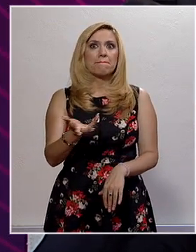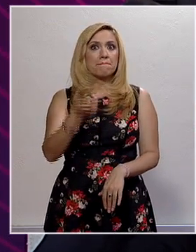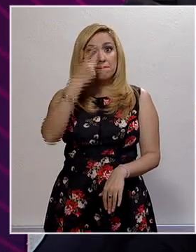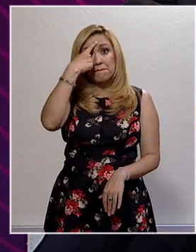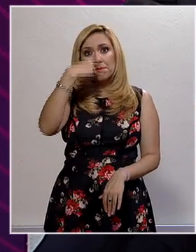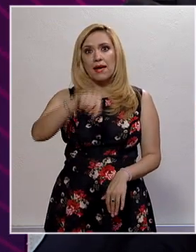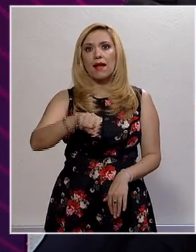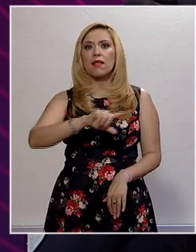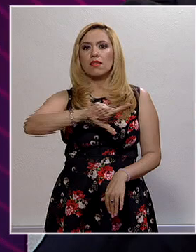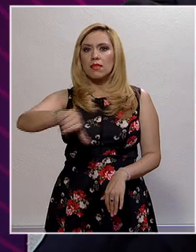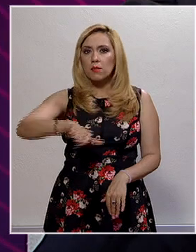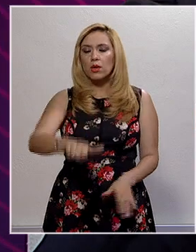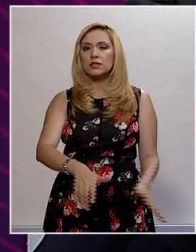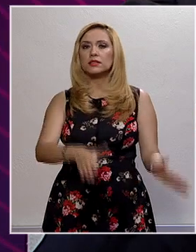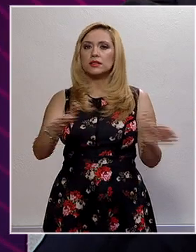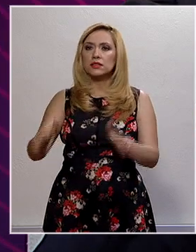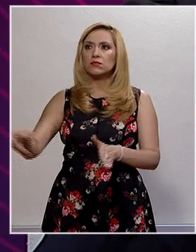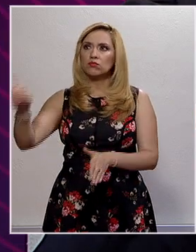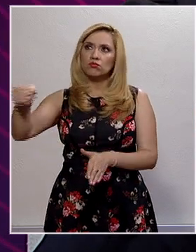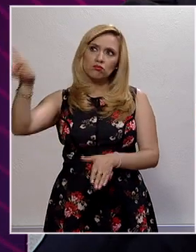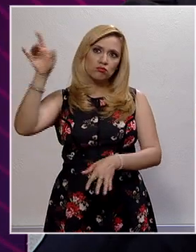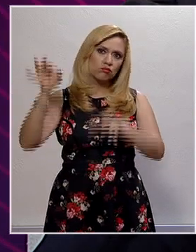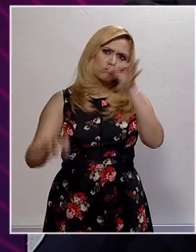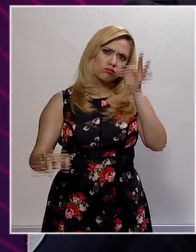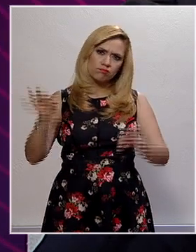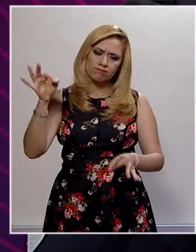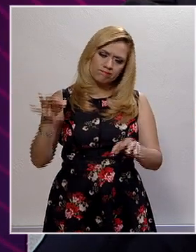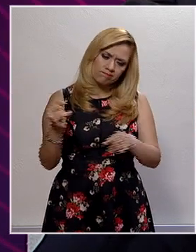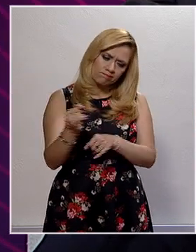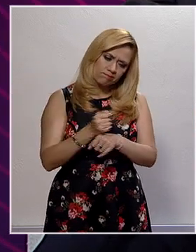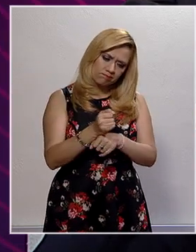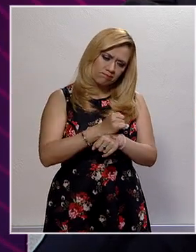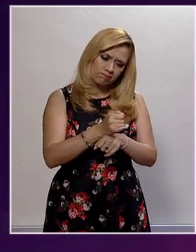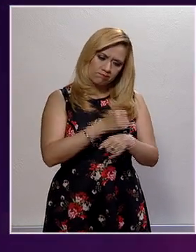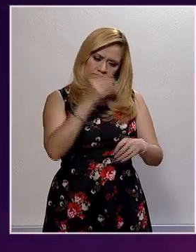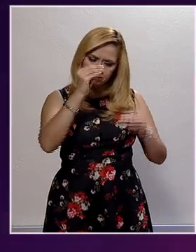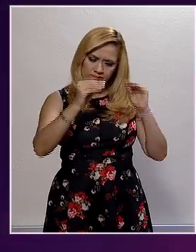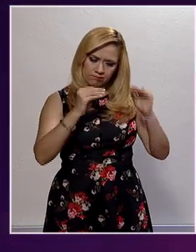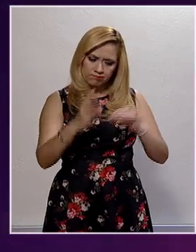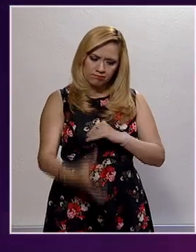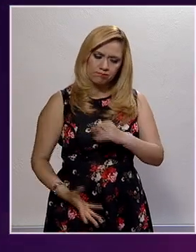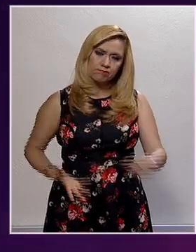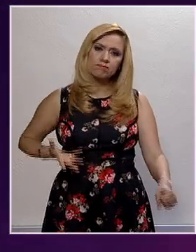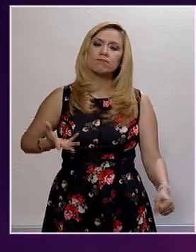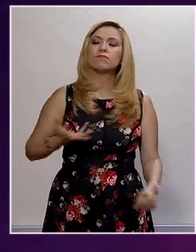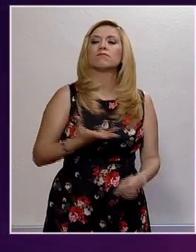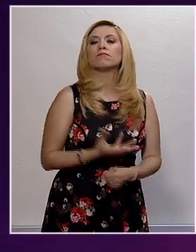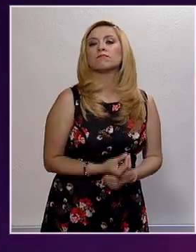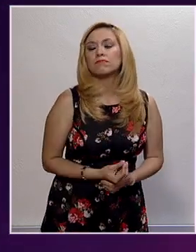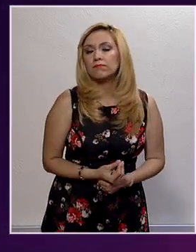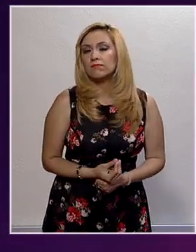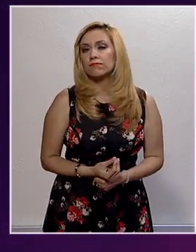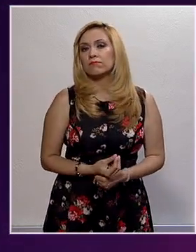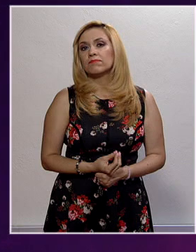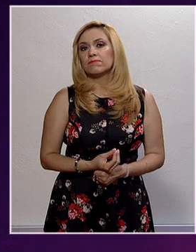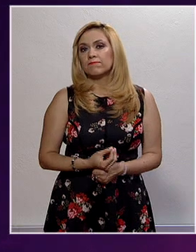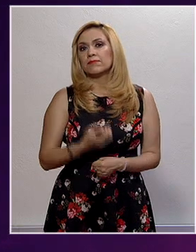precisamente para después el trabajo que hace la Corte de las medidas de reparación, en donde